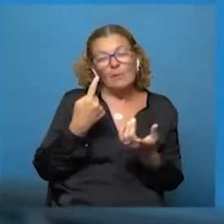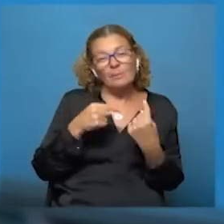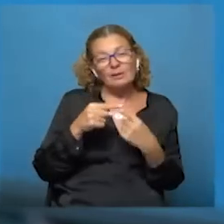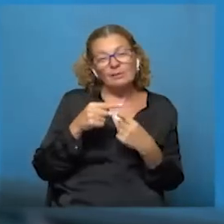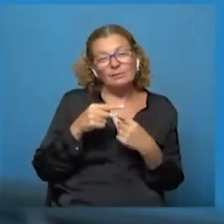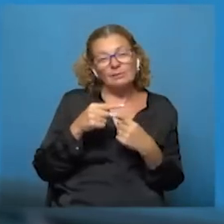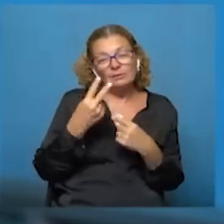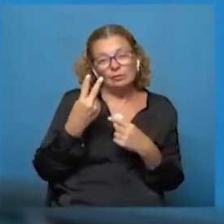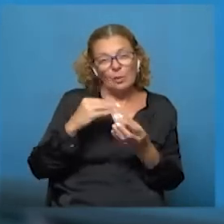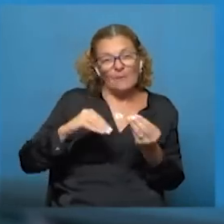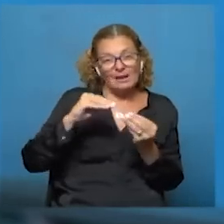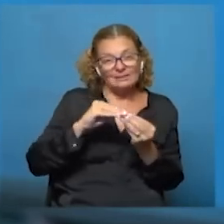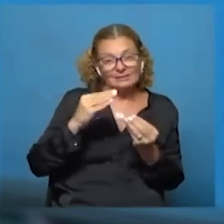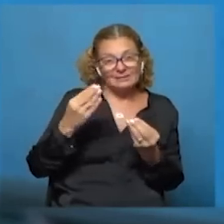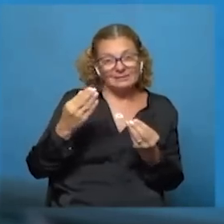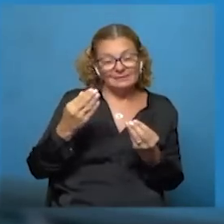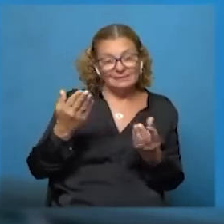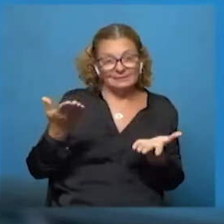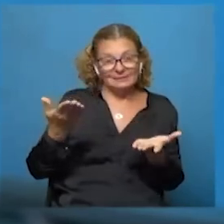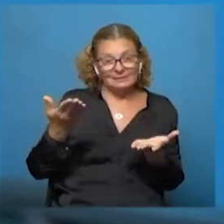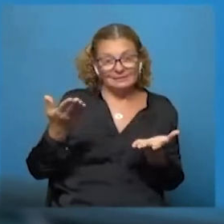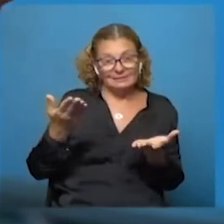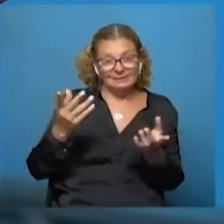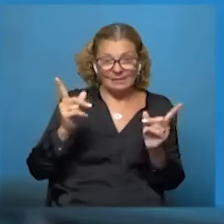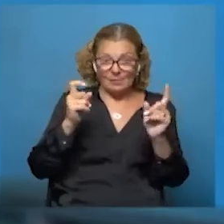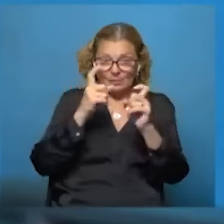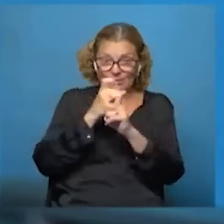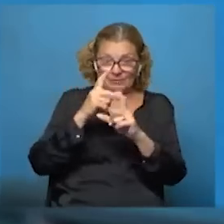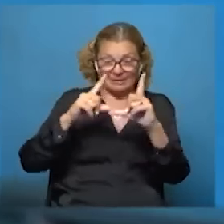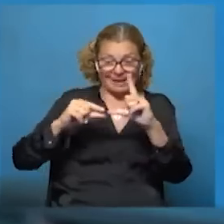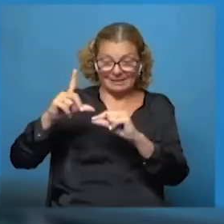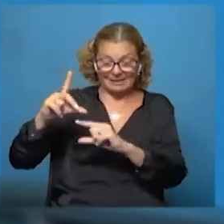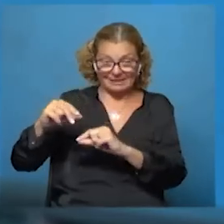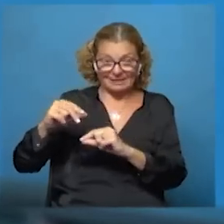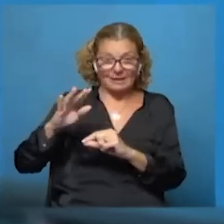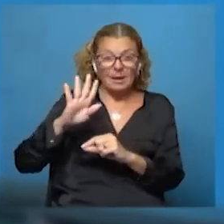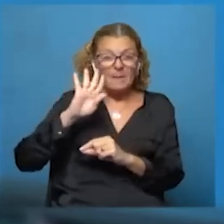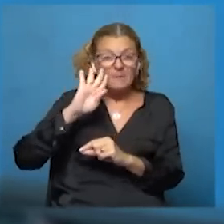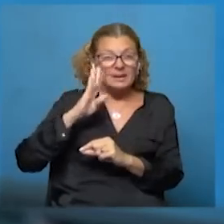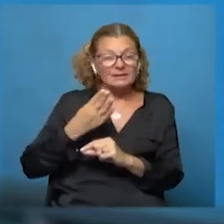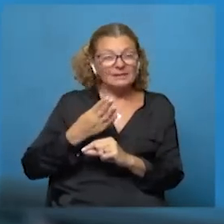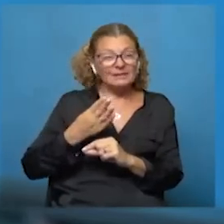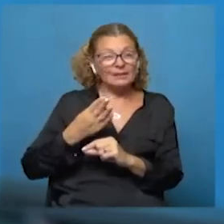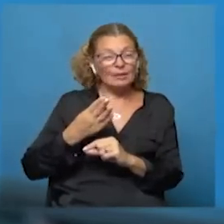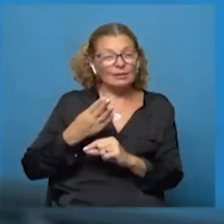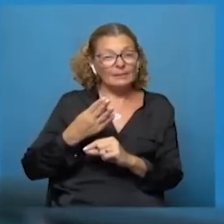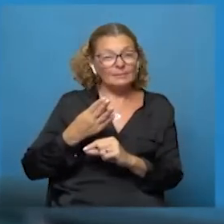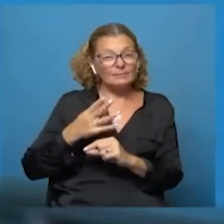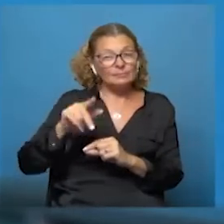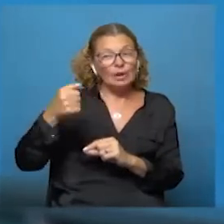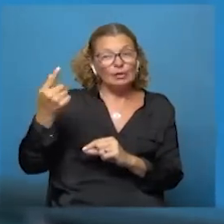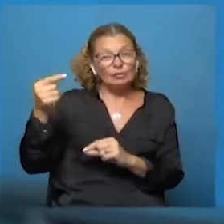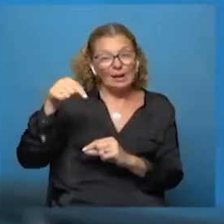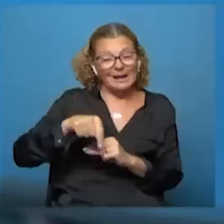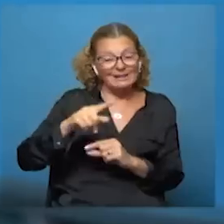mira que si tenés dos más se te complica la estadística y parece que con que funcionó en otro lado